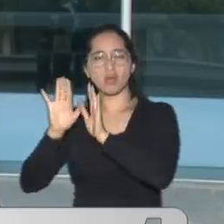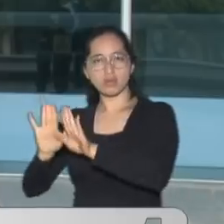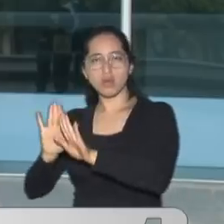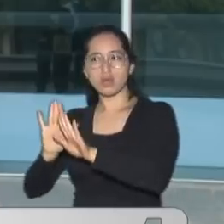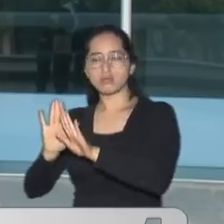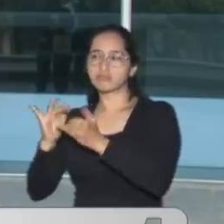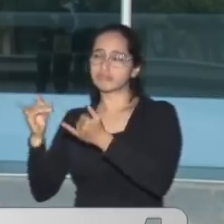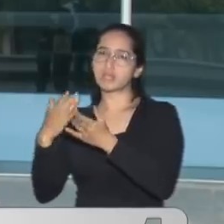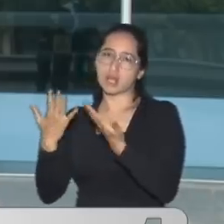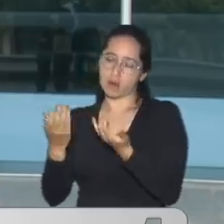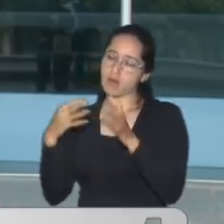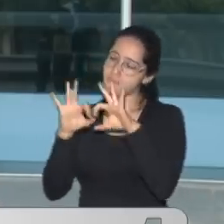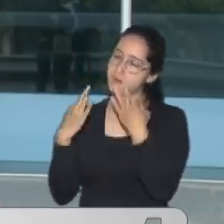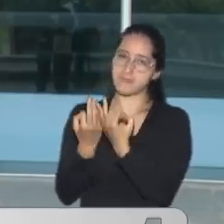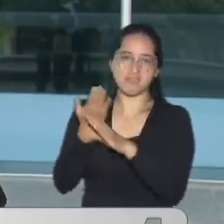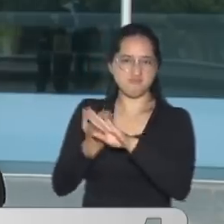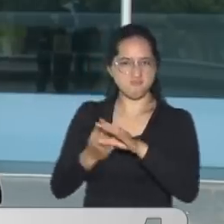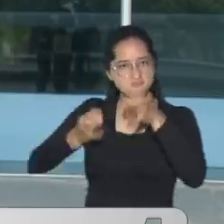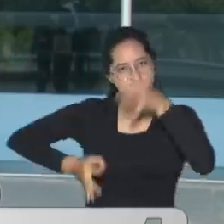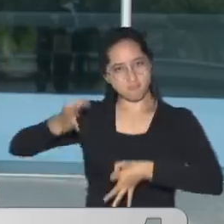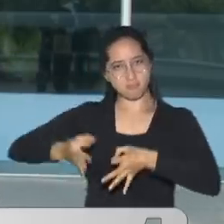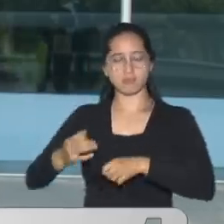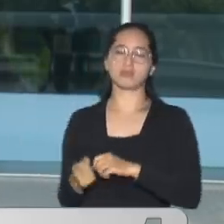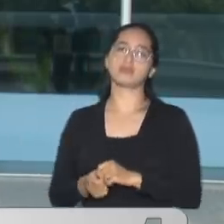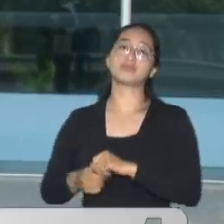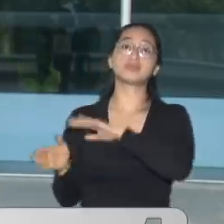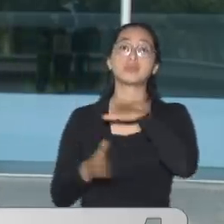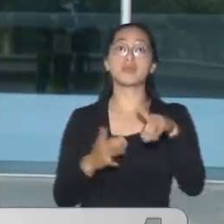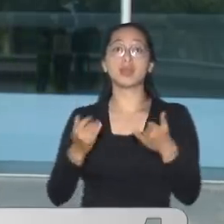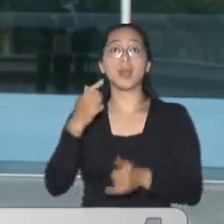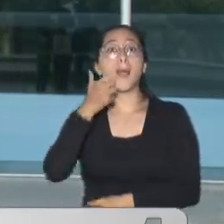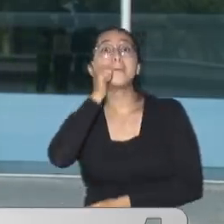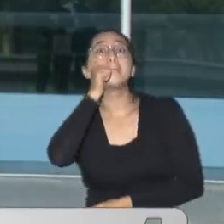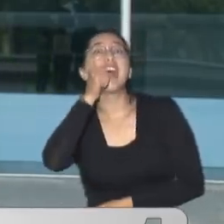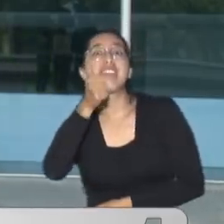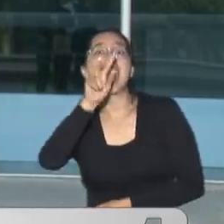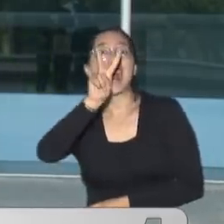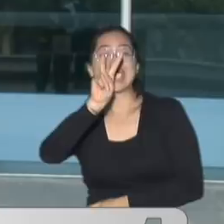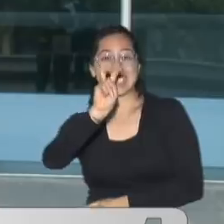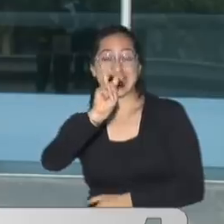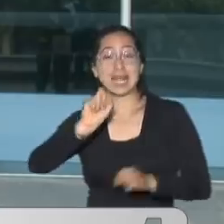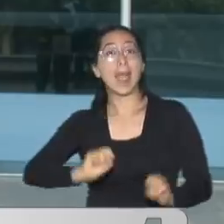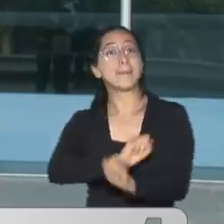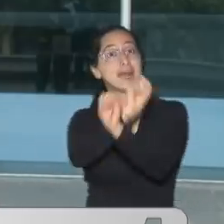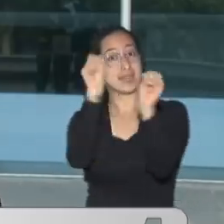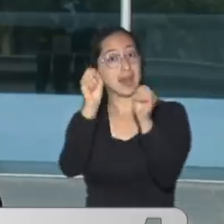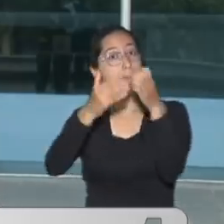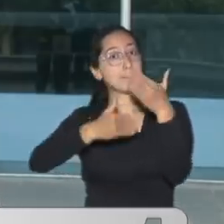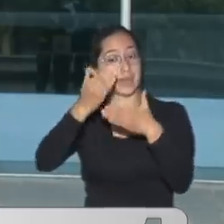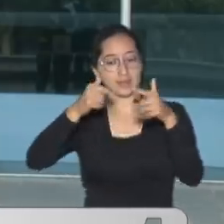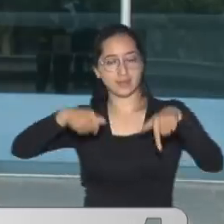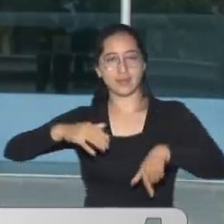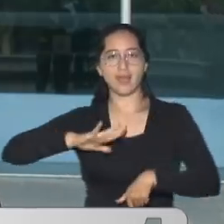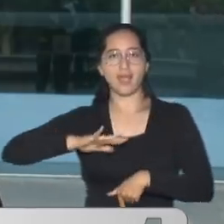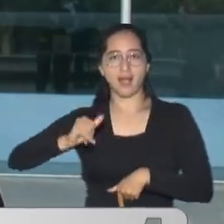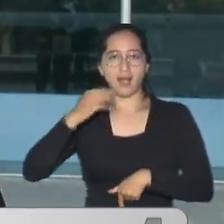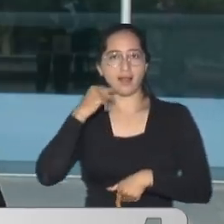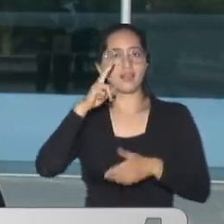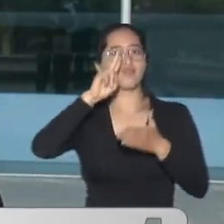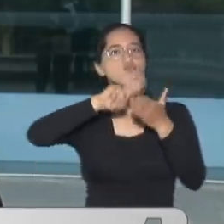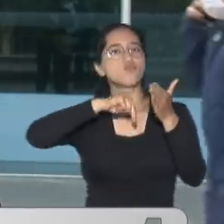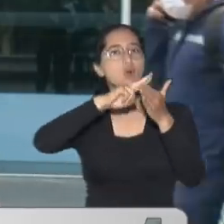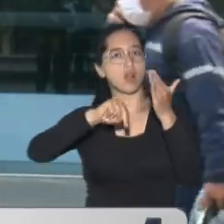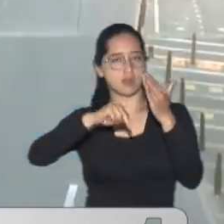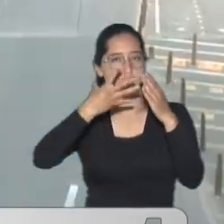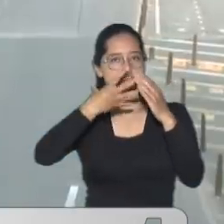de información. A partir de mañana a las 7 en punto de la mañana inicia la cuarentena estricta en Cali hasta las 5 de la mañana del